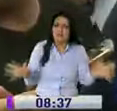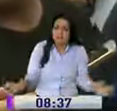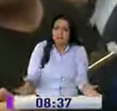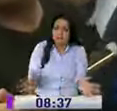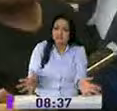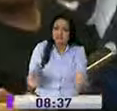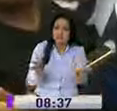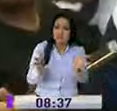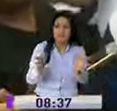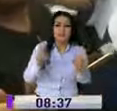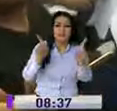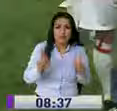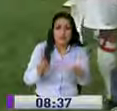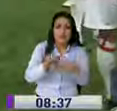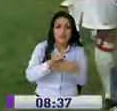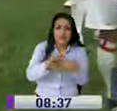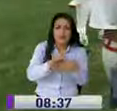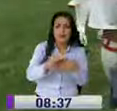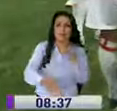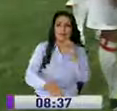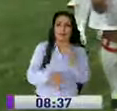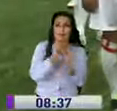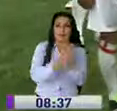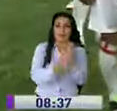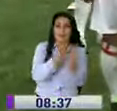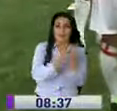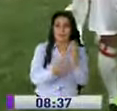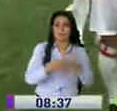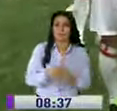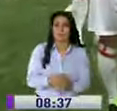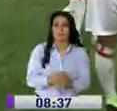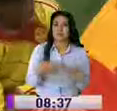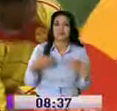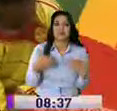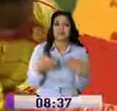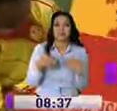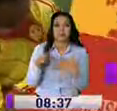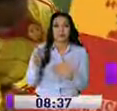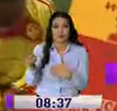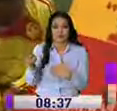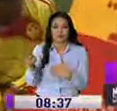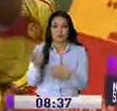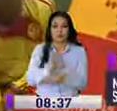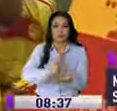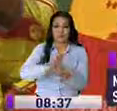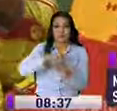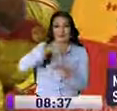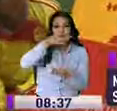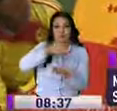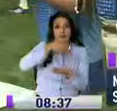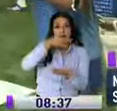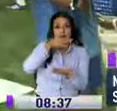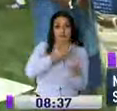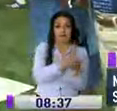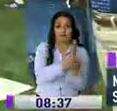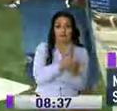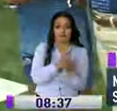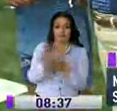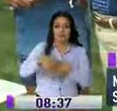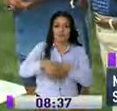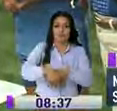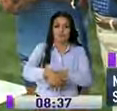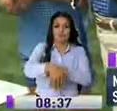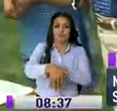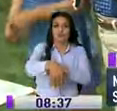estimular la práctica deportiva. En la nueva cancha desfilaron los equipos de la Liga Barrial La Magdalena, que están divididos en categorías, donde